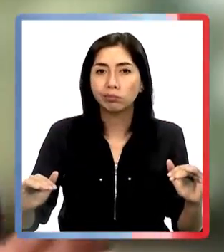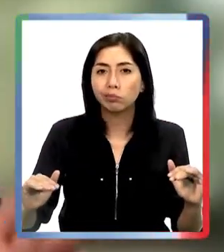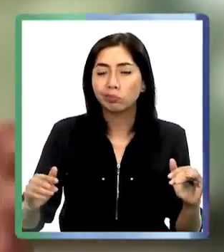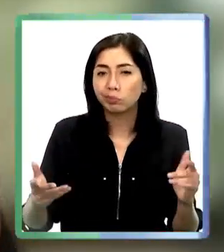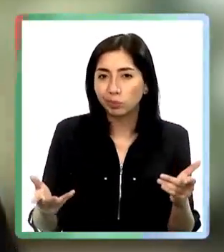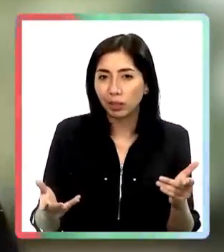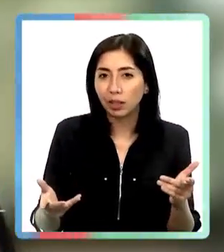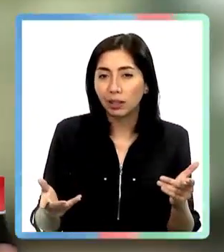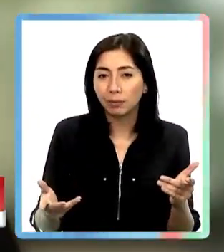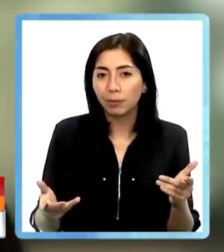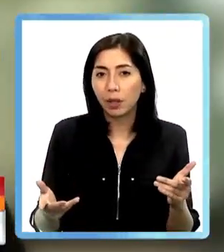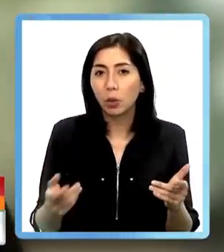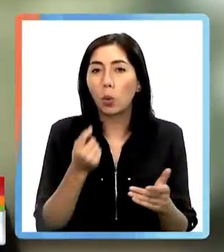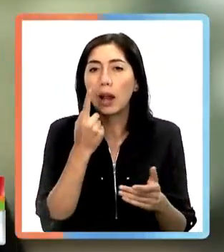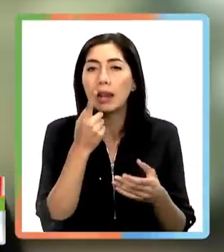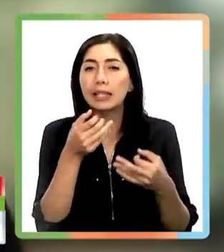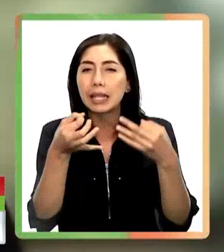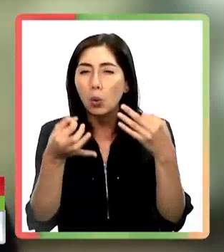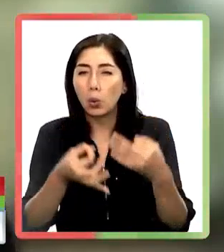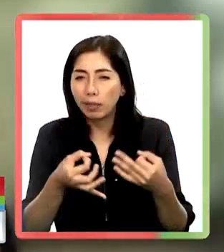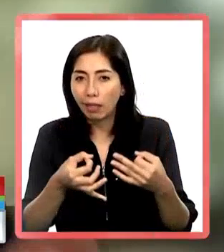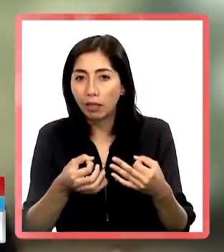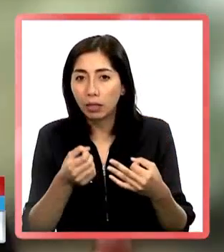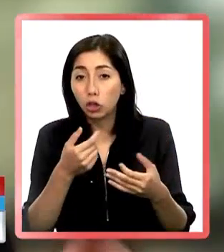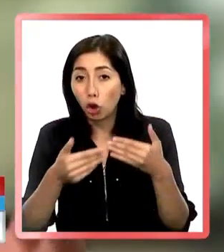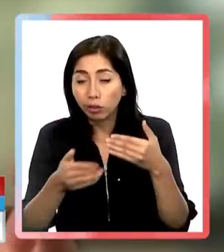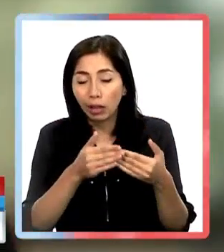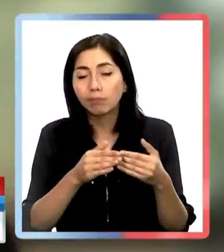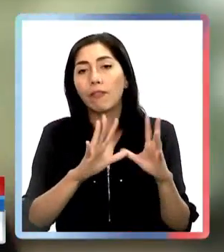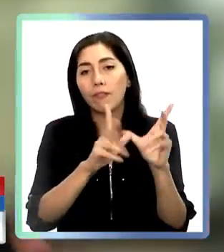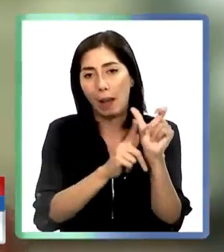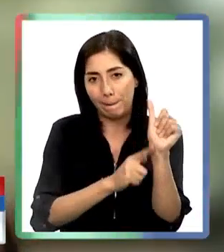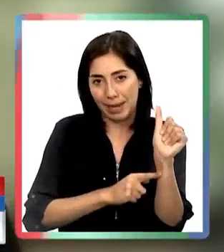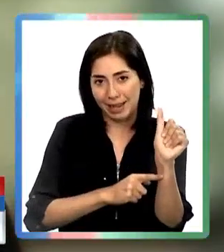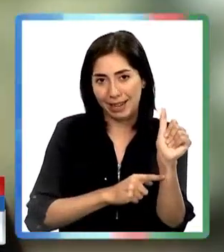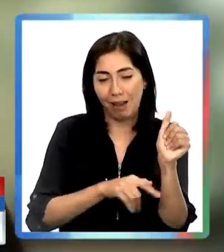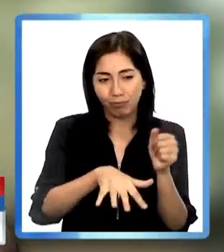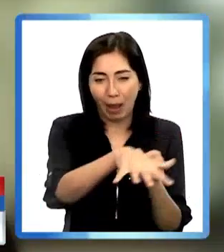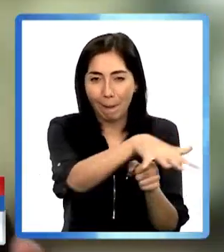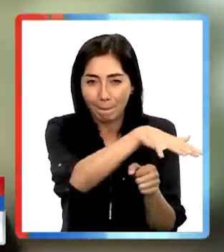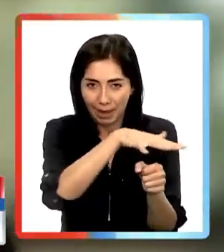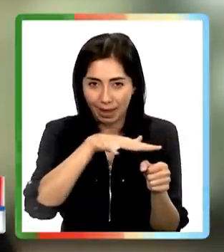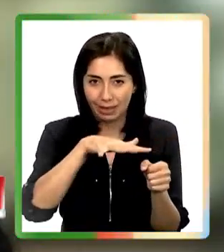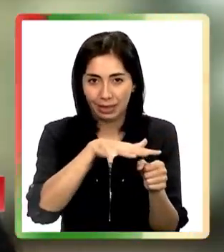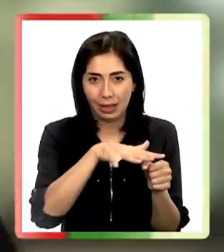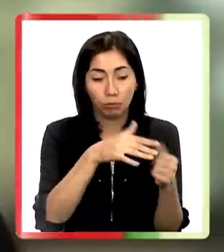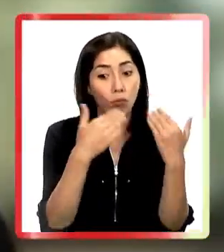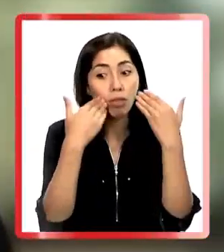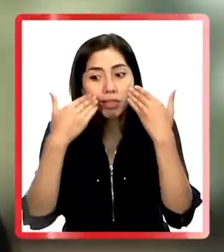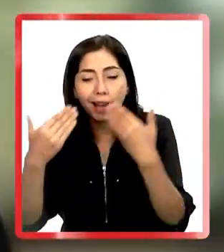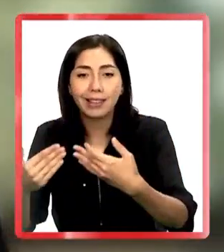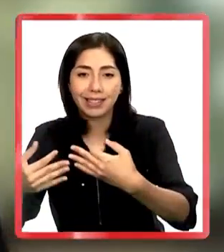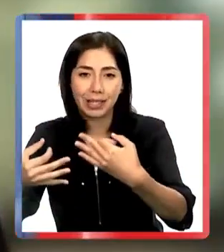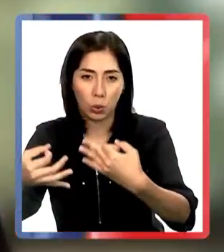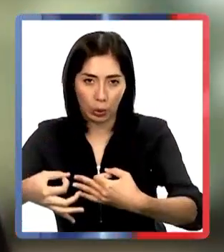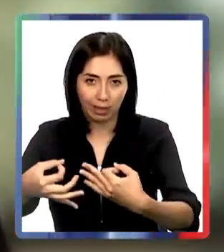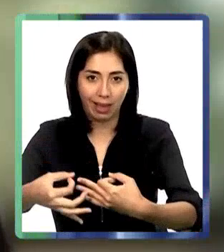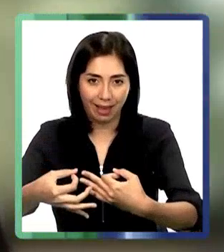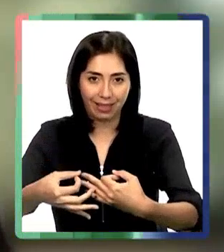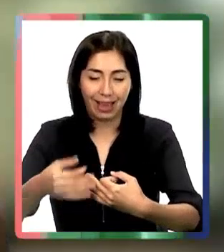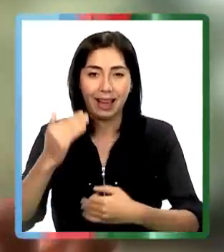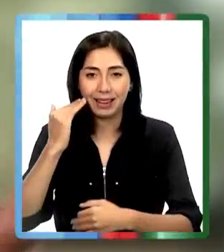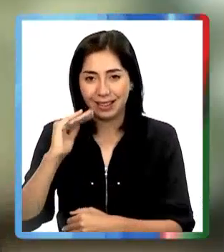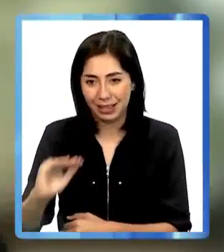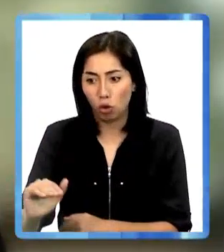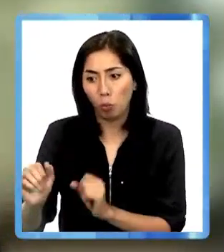estabilidad está en mayor medida determinada por un ambiente familiar seguro, que le dé al